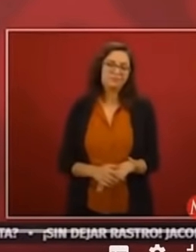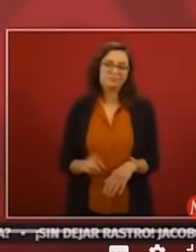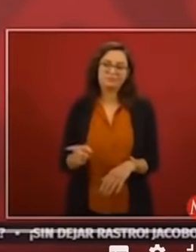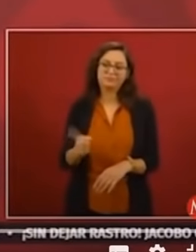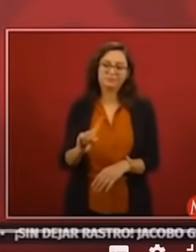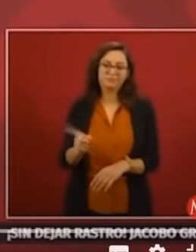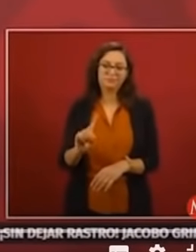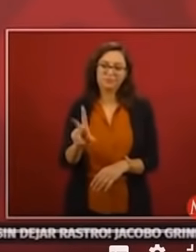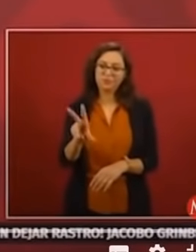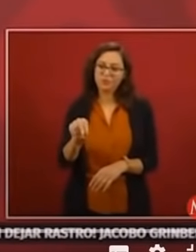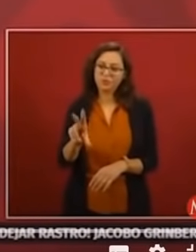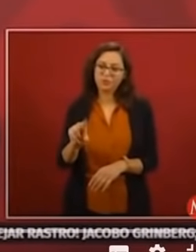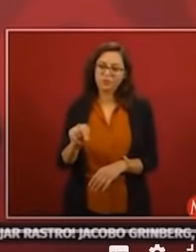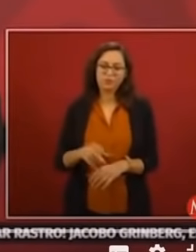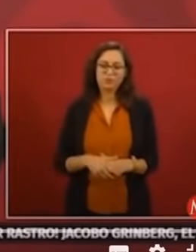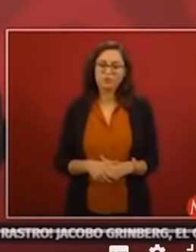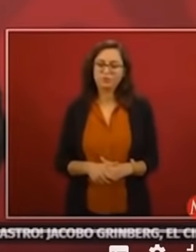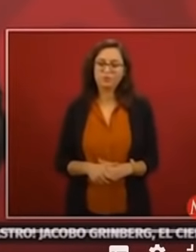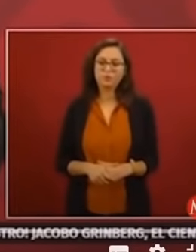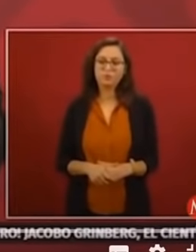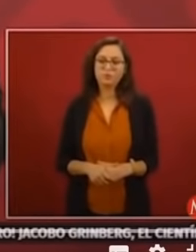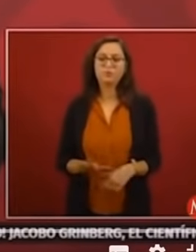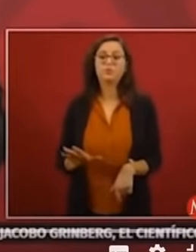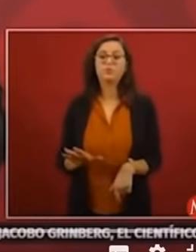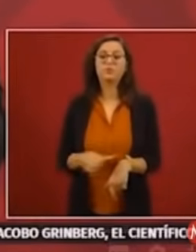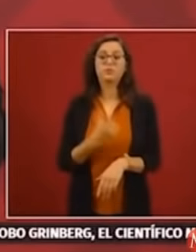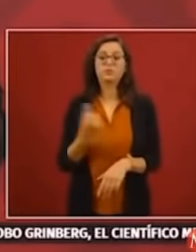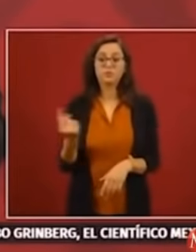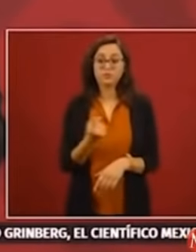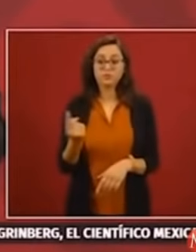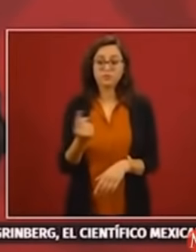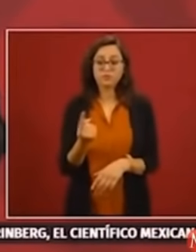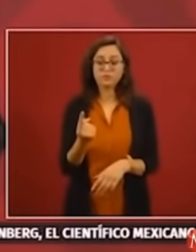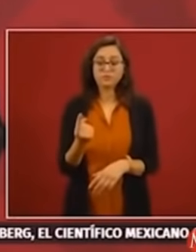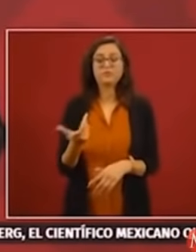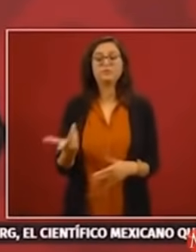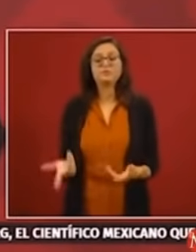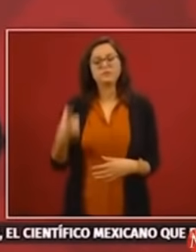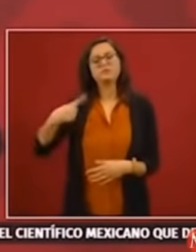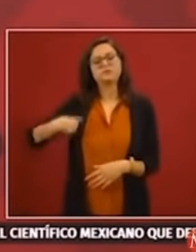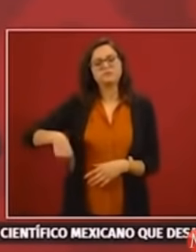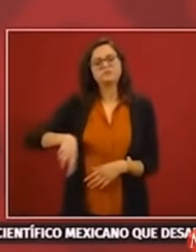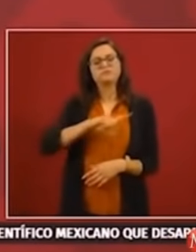no, porque también nosotros tenemos